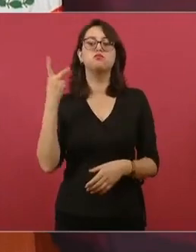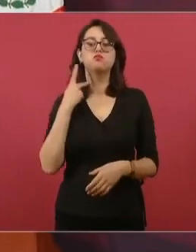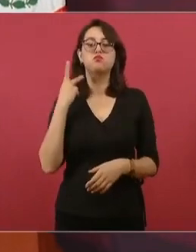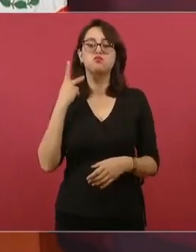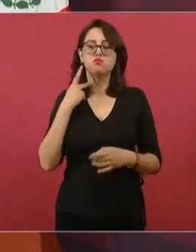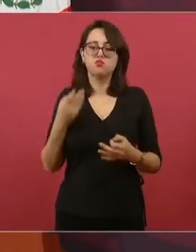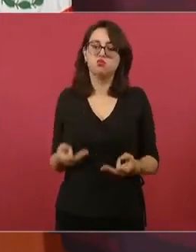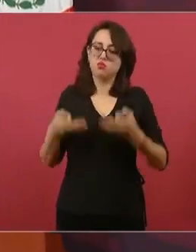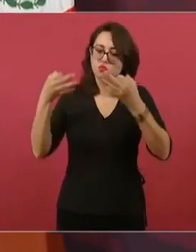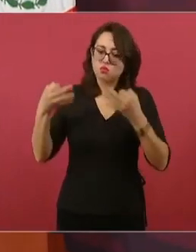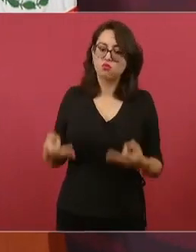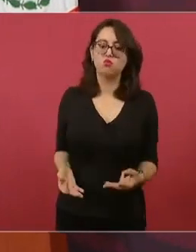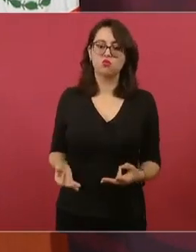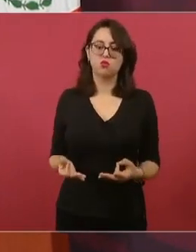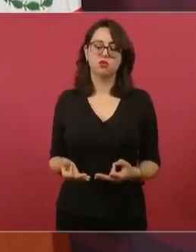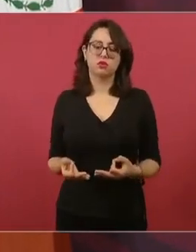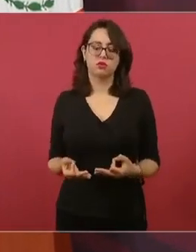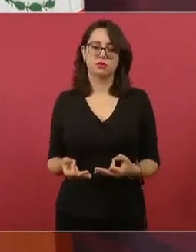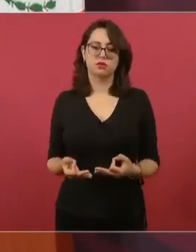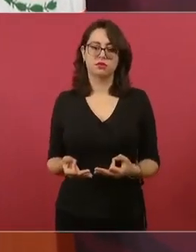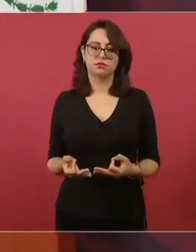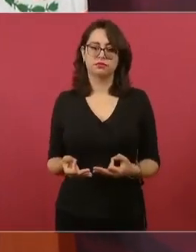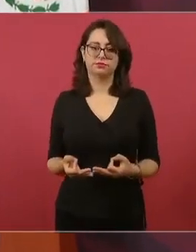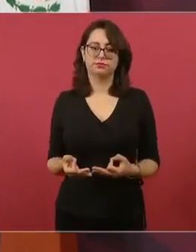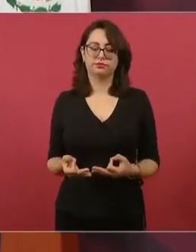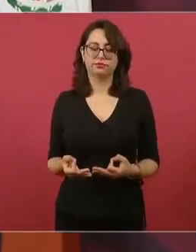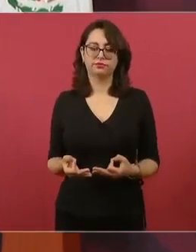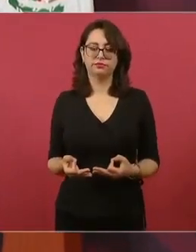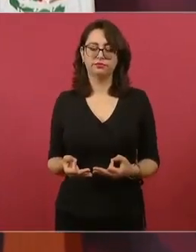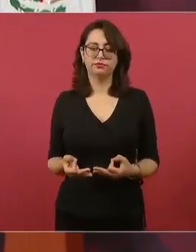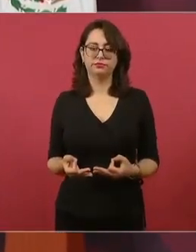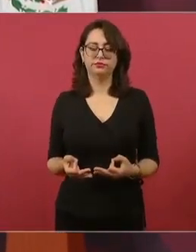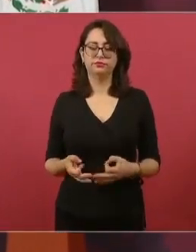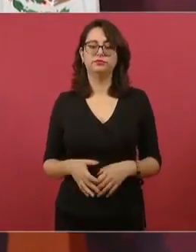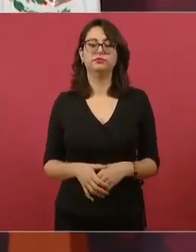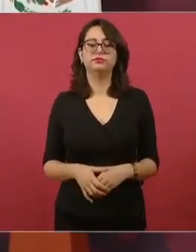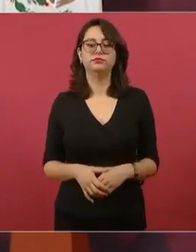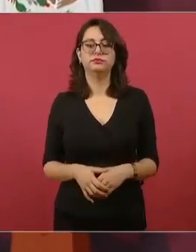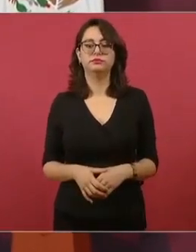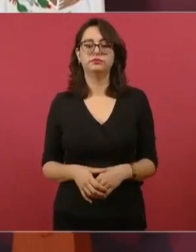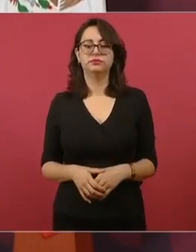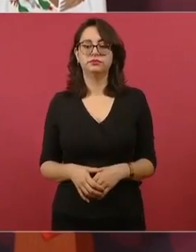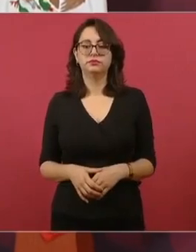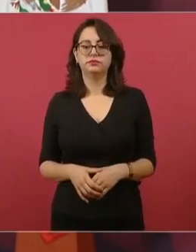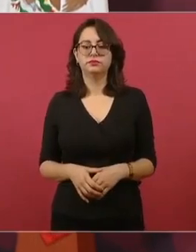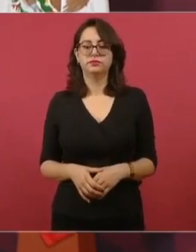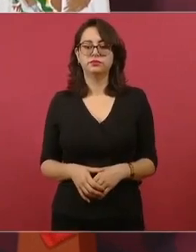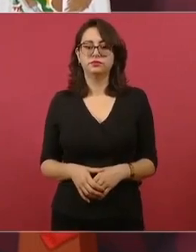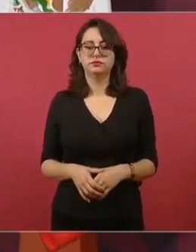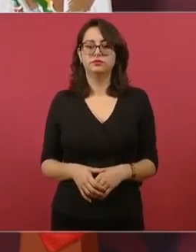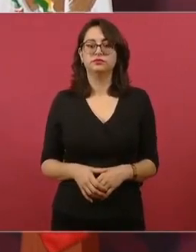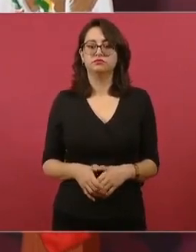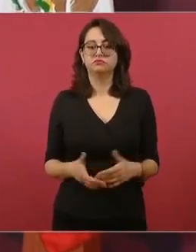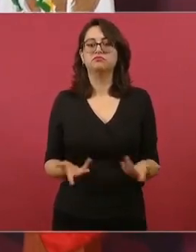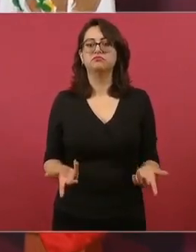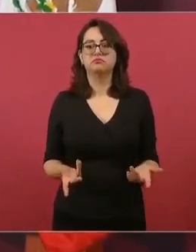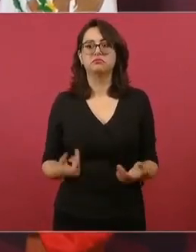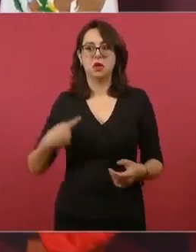dedicarse al noble oficio de la política, ¿no? Porque sí hay